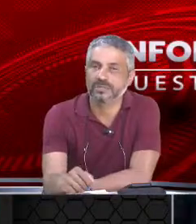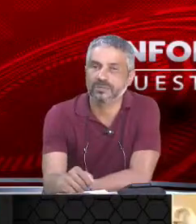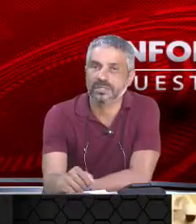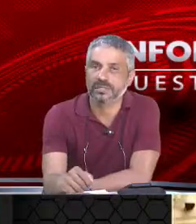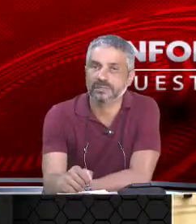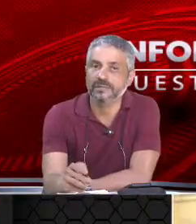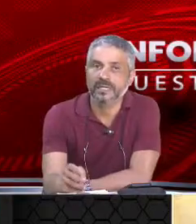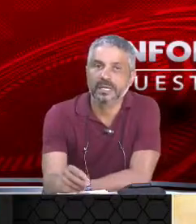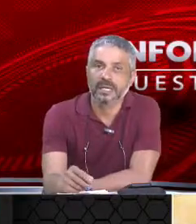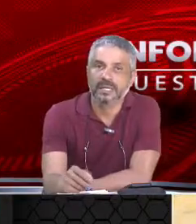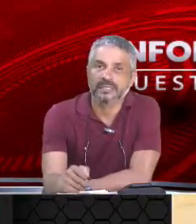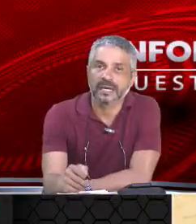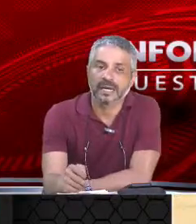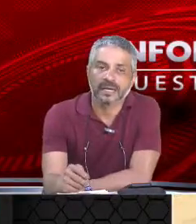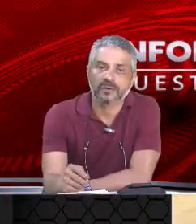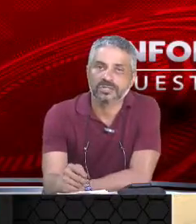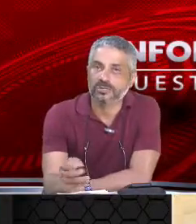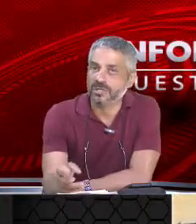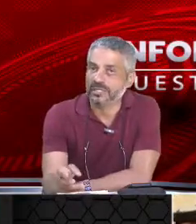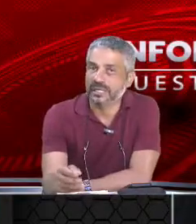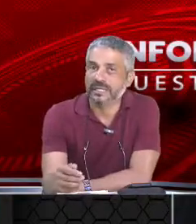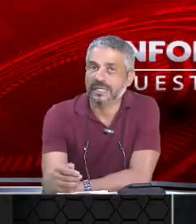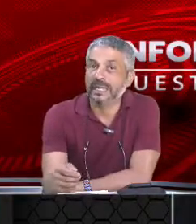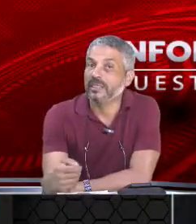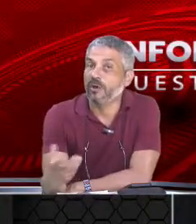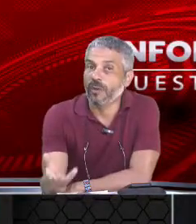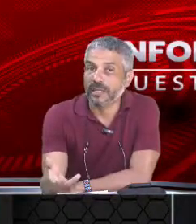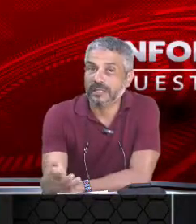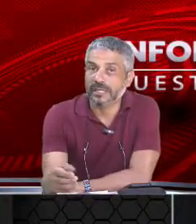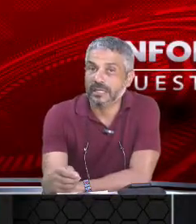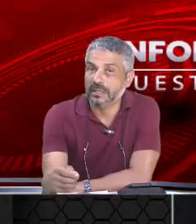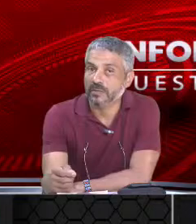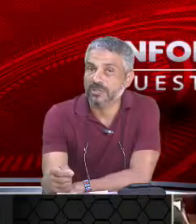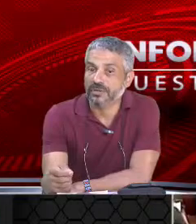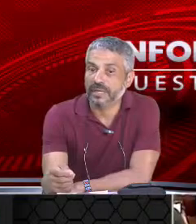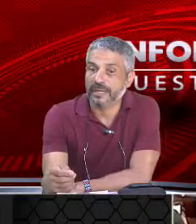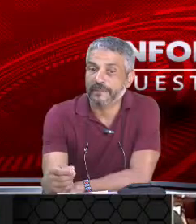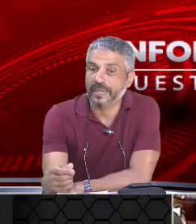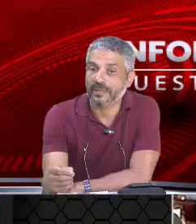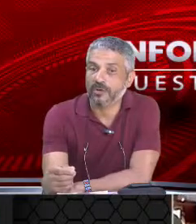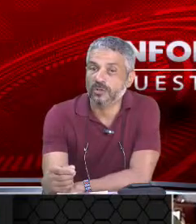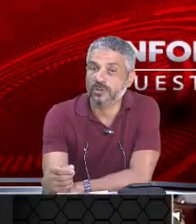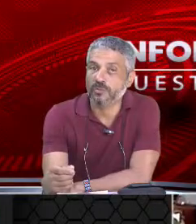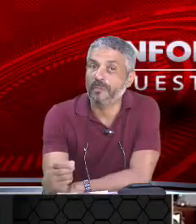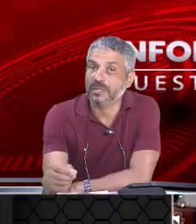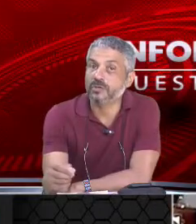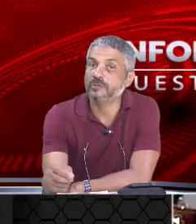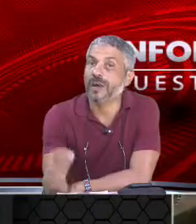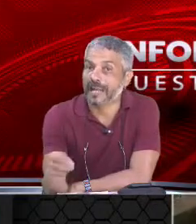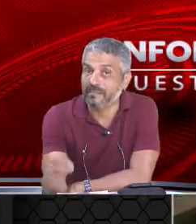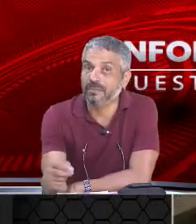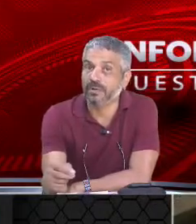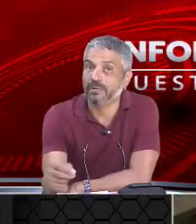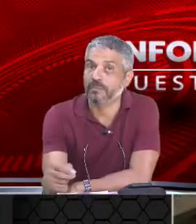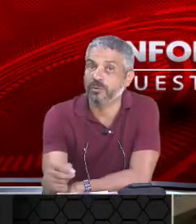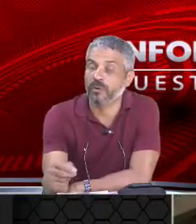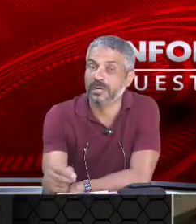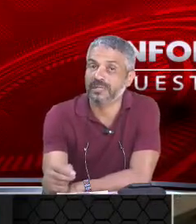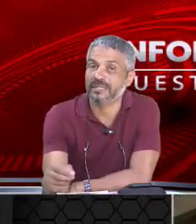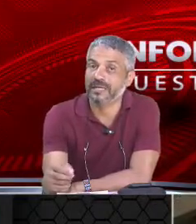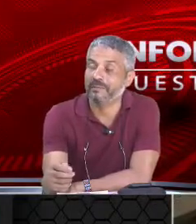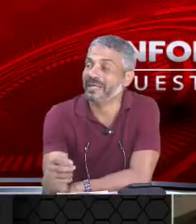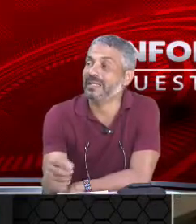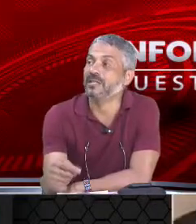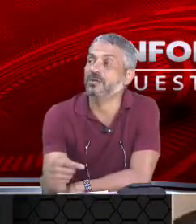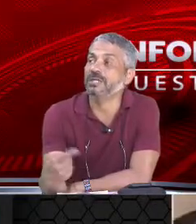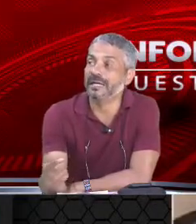Nacional Constituyente, ¿no? Esa constituyente del 90, que inclusive en dos momentos, para el mismo